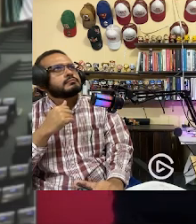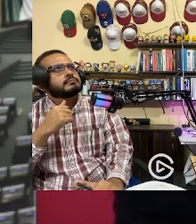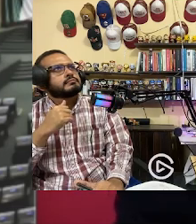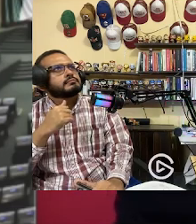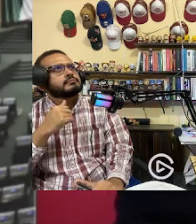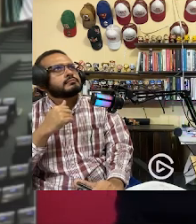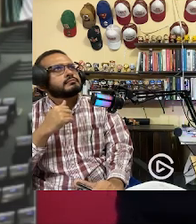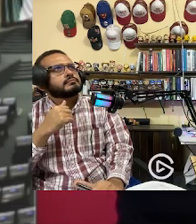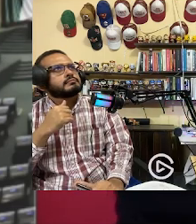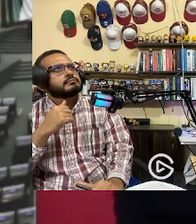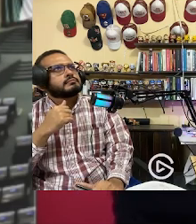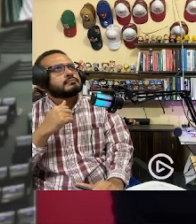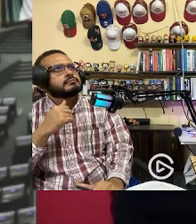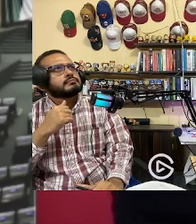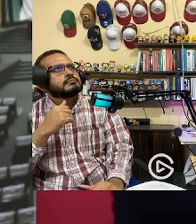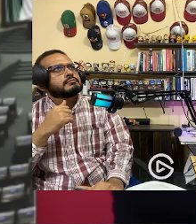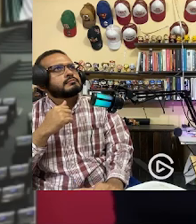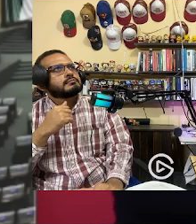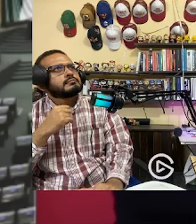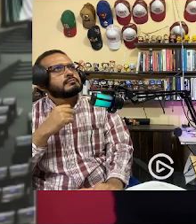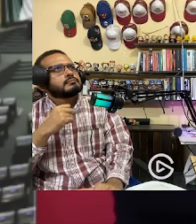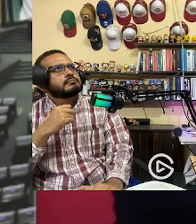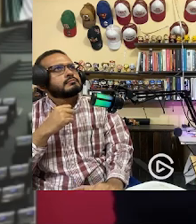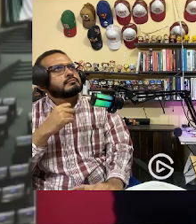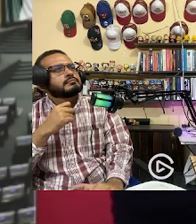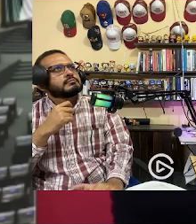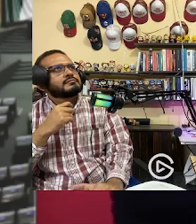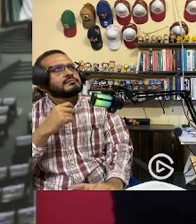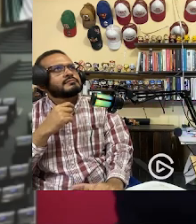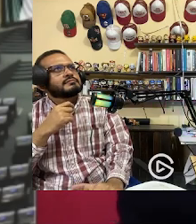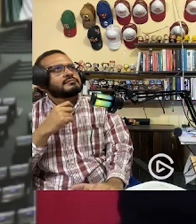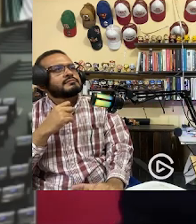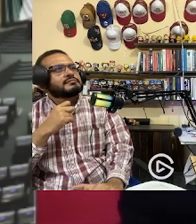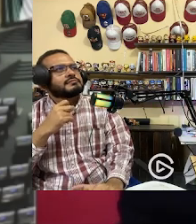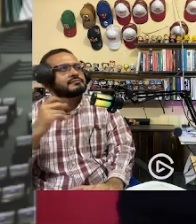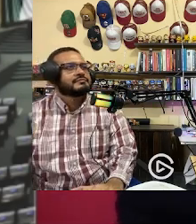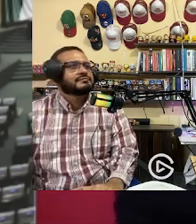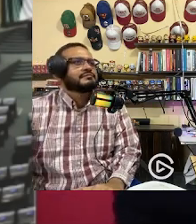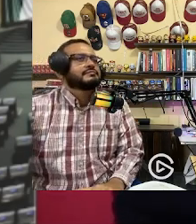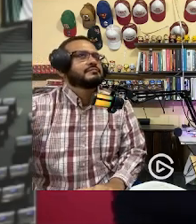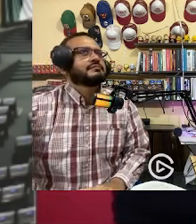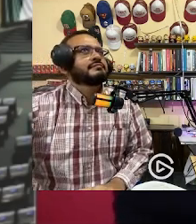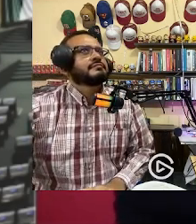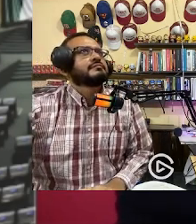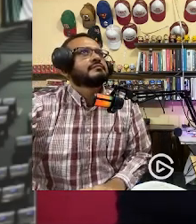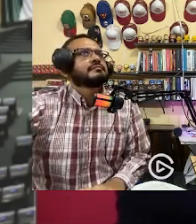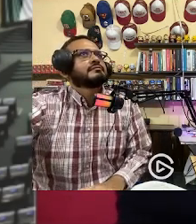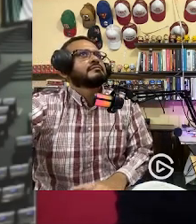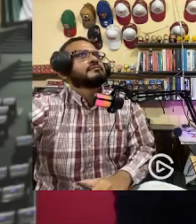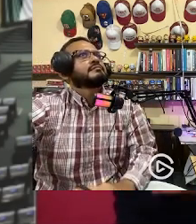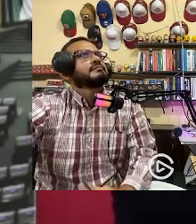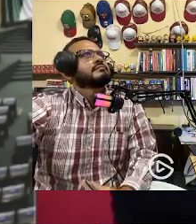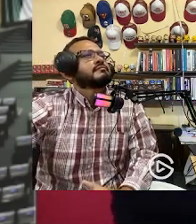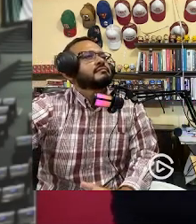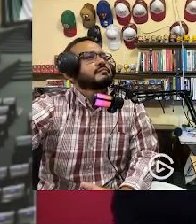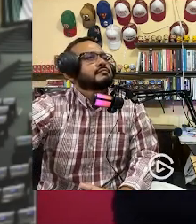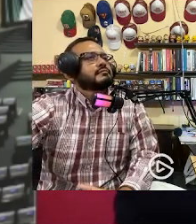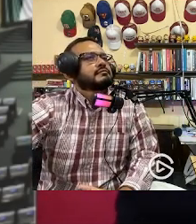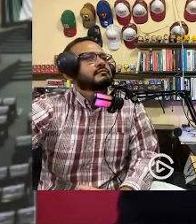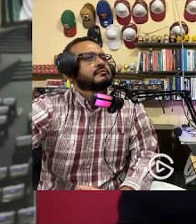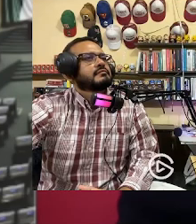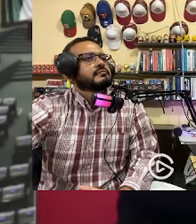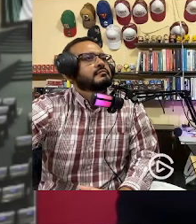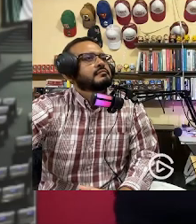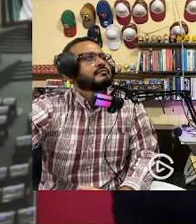les benefició. ¿A quién? Al PRI, al Verde y a Nueva Alianza. Y tampoco se dijo